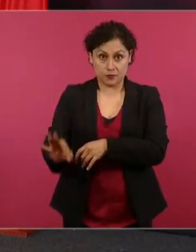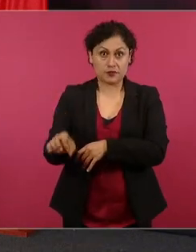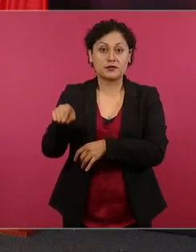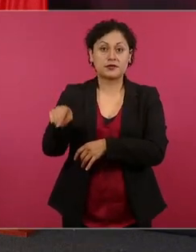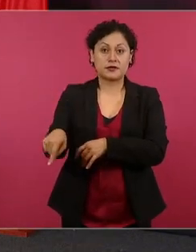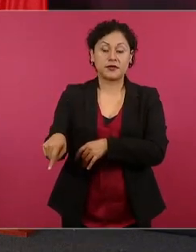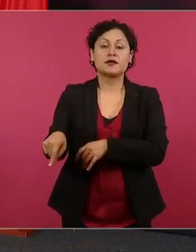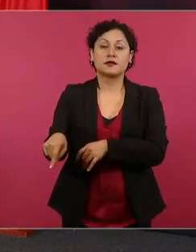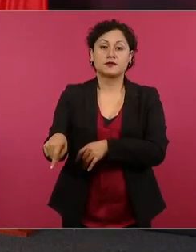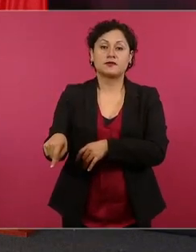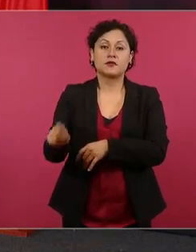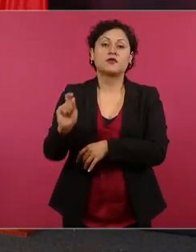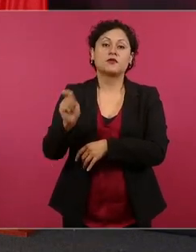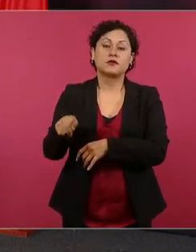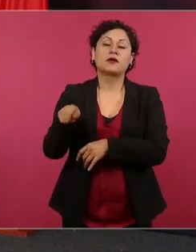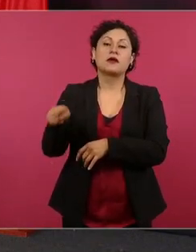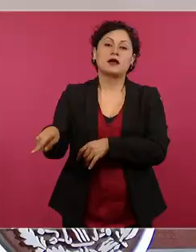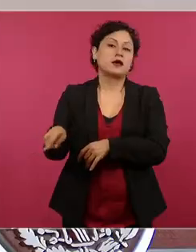tenido largas